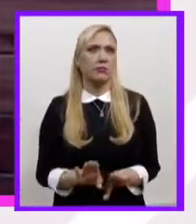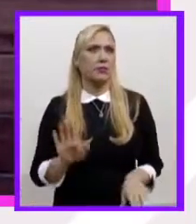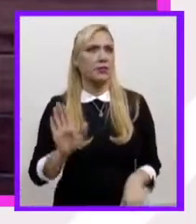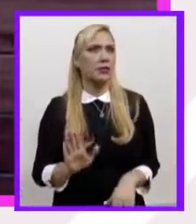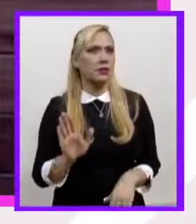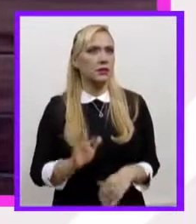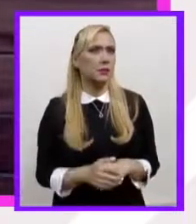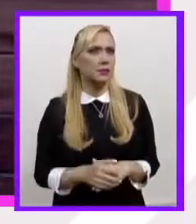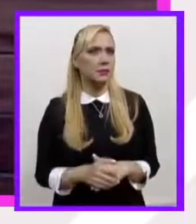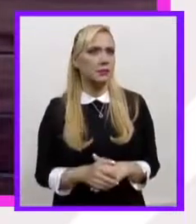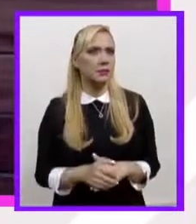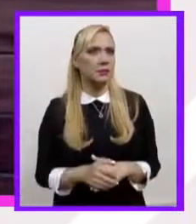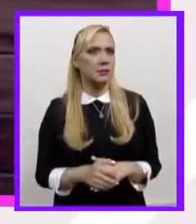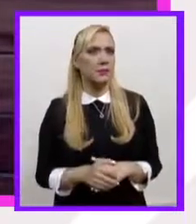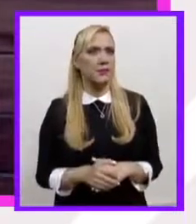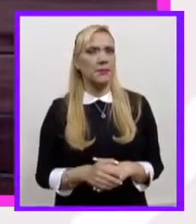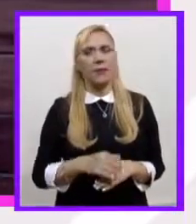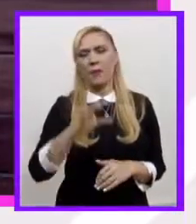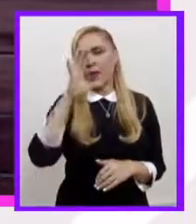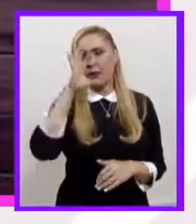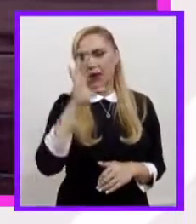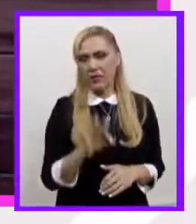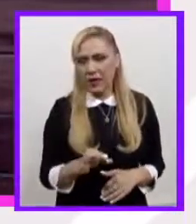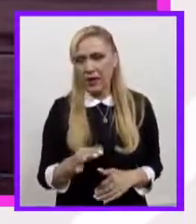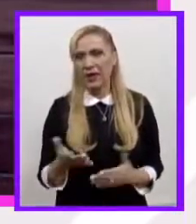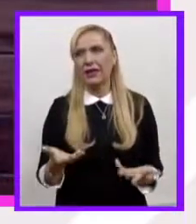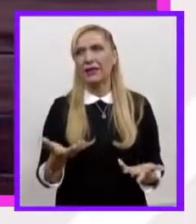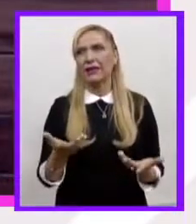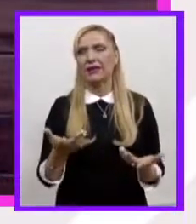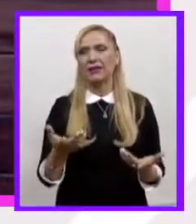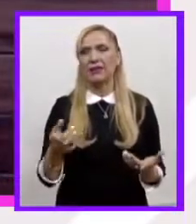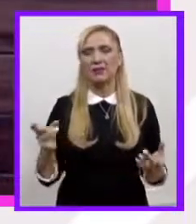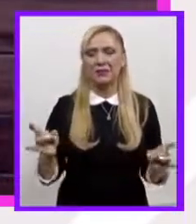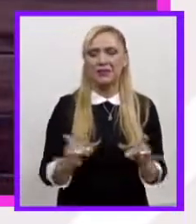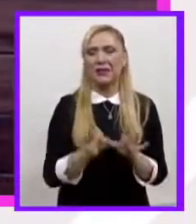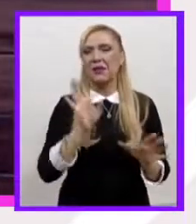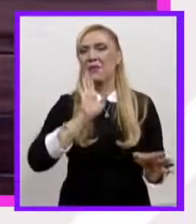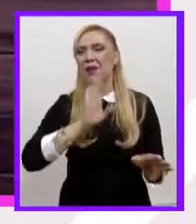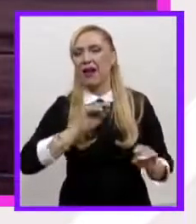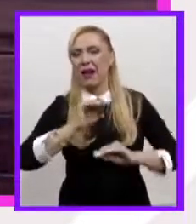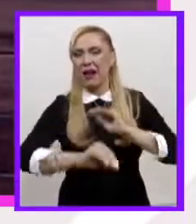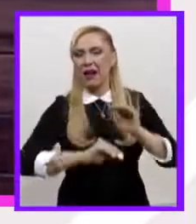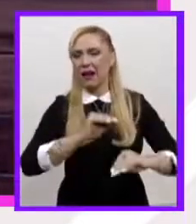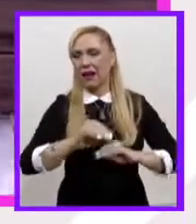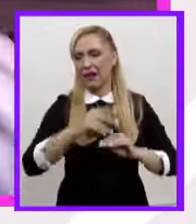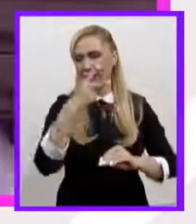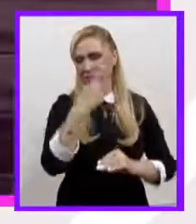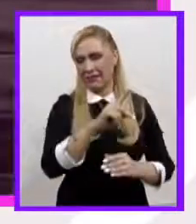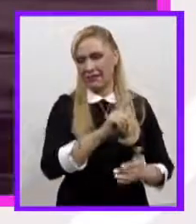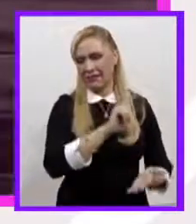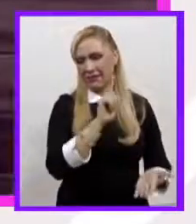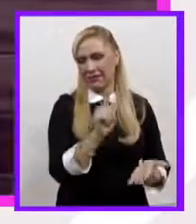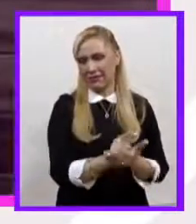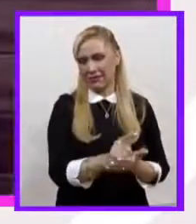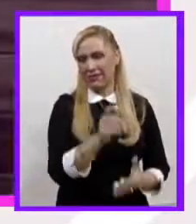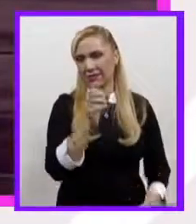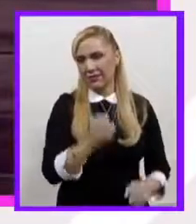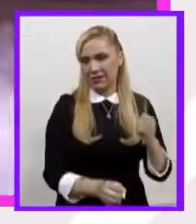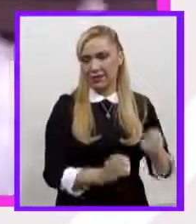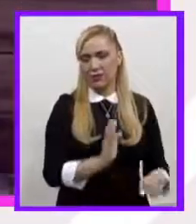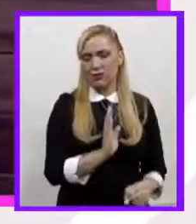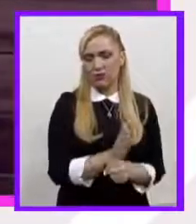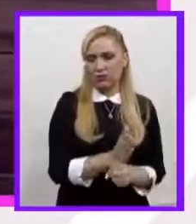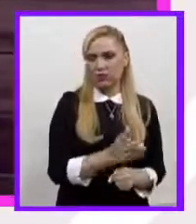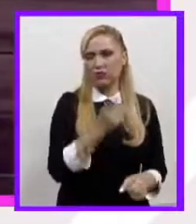no como una falla estructural, una forma de operar del sistema penal ante la falta de capacidad de